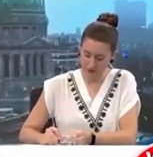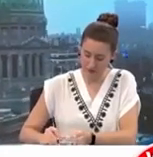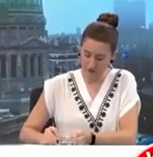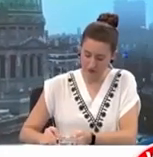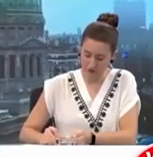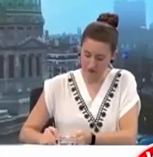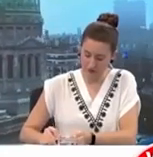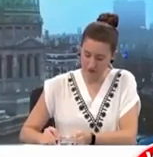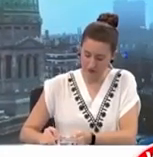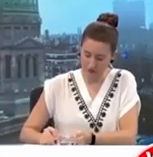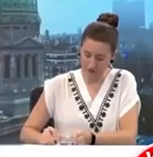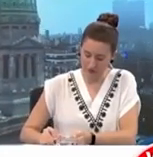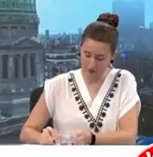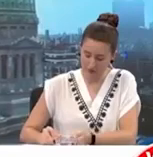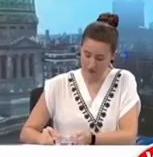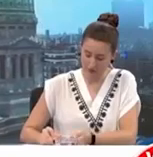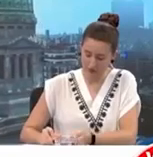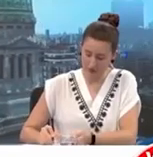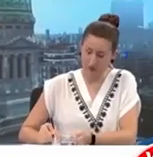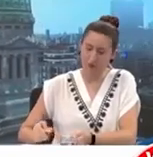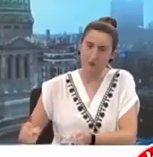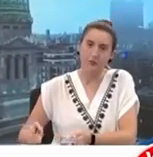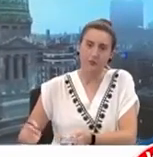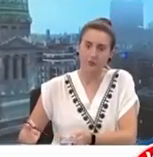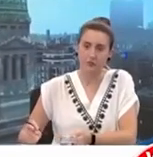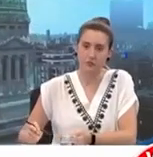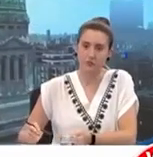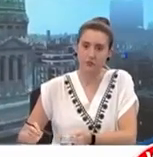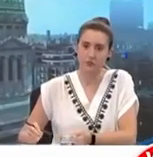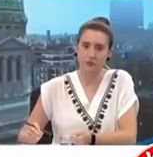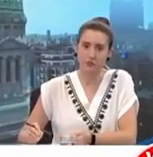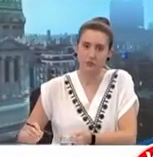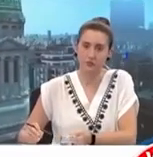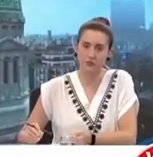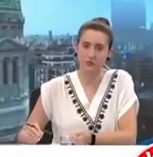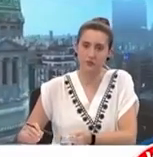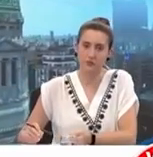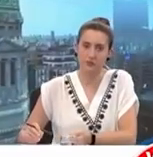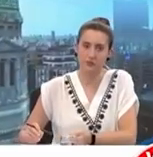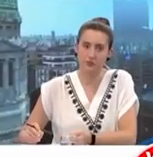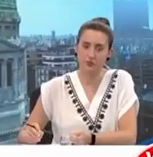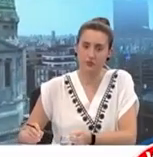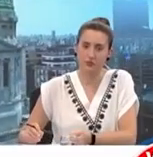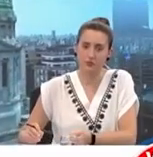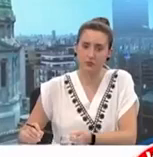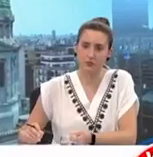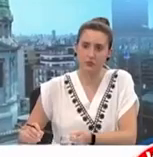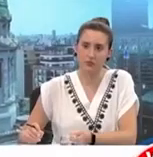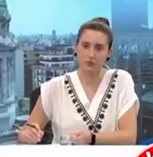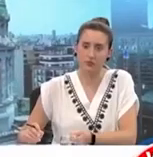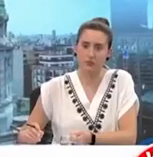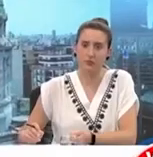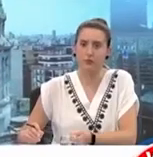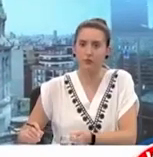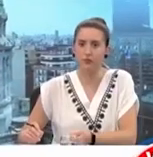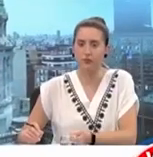hubiese preferido no tratar, hubiese preferido que el Fondo Monetario Internacional forme parte del pasado, de la historia de nuestro